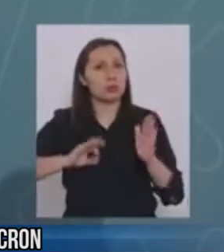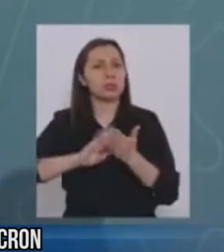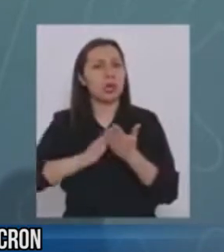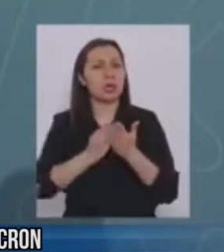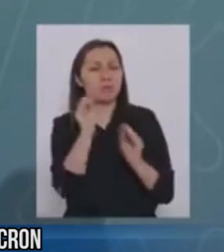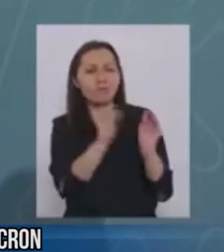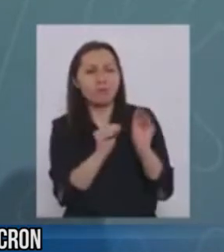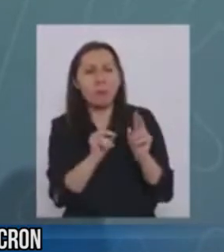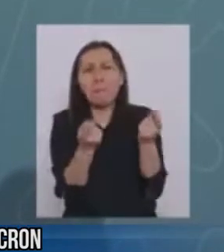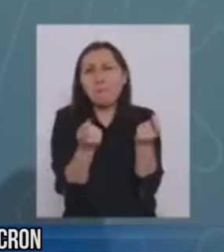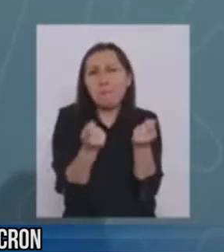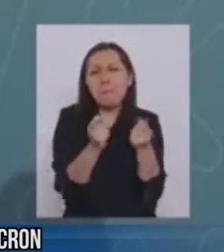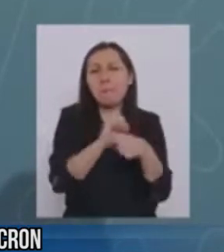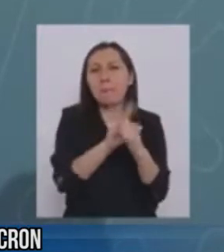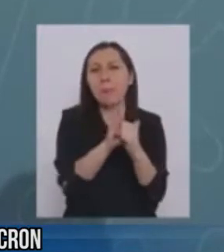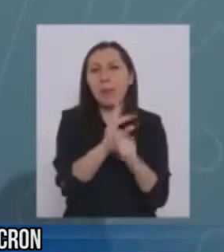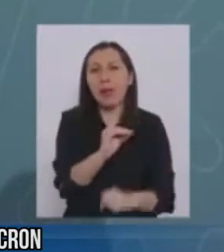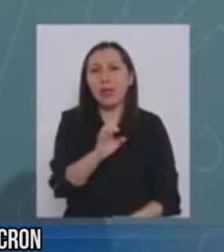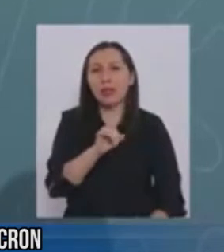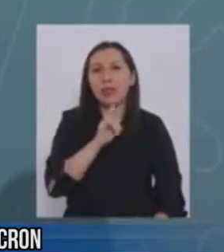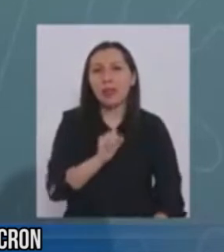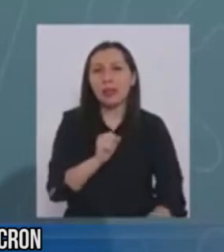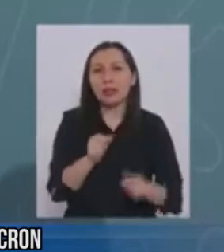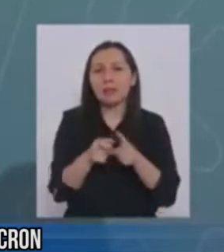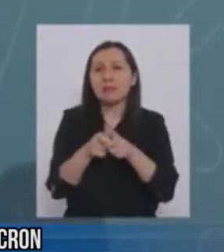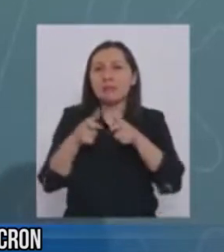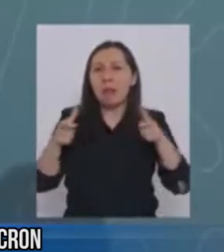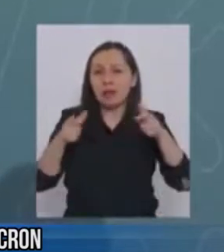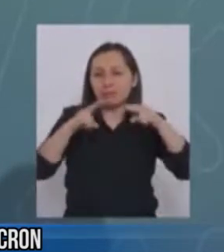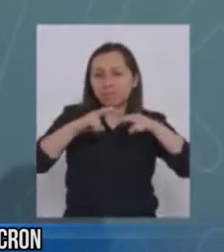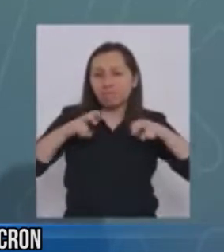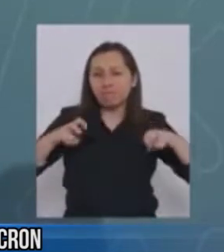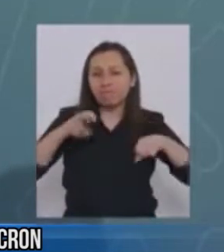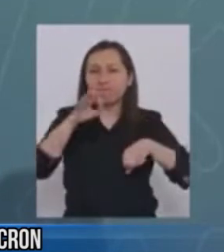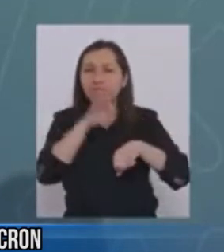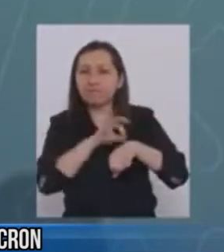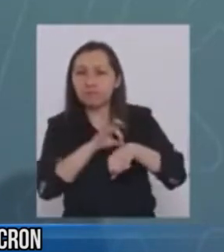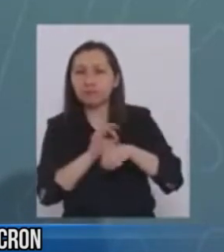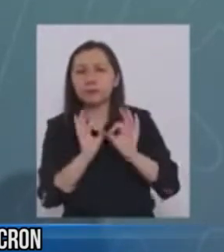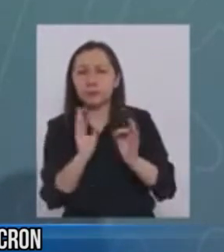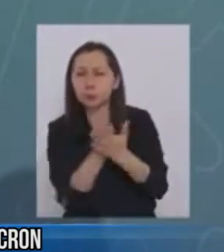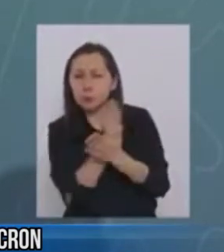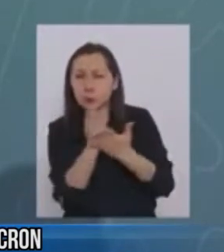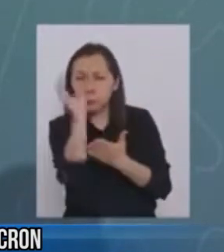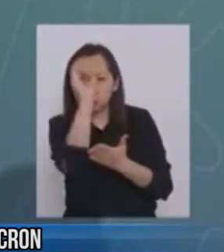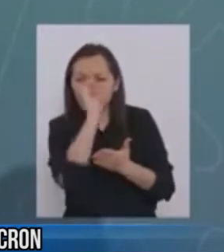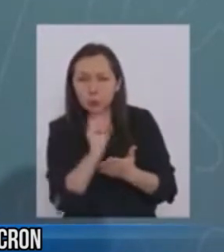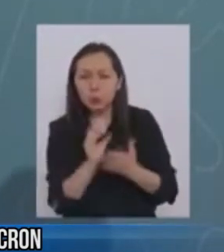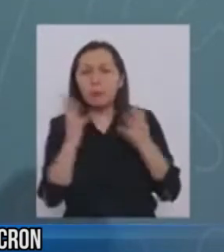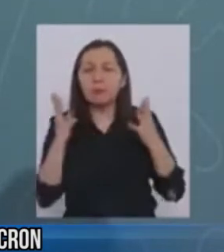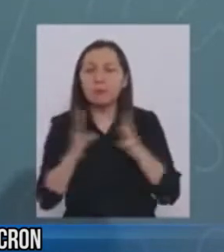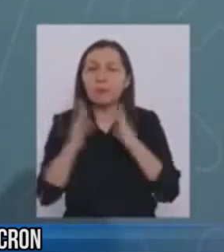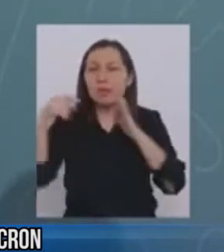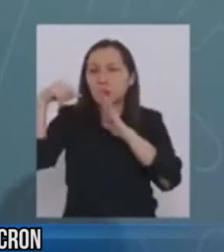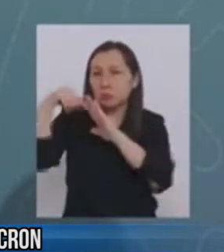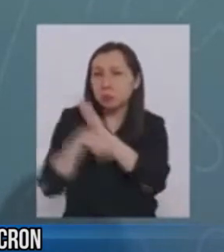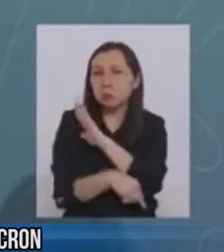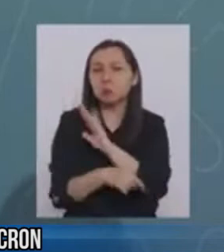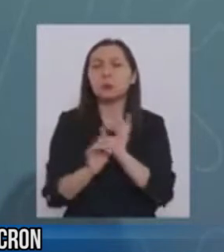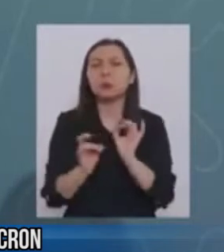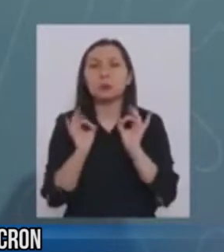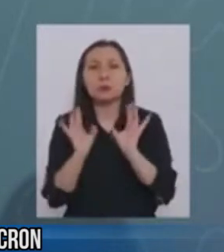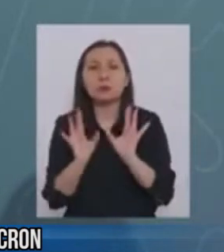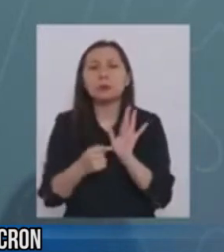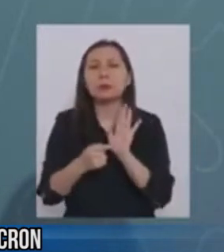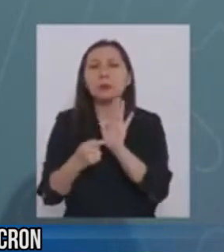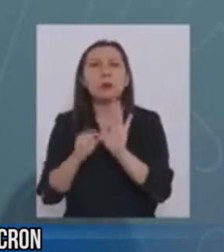variante delta que se basa en ampliar la investigación epidemiológica hacerla más exhaustiva aún y con una definición más sensible de